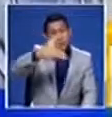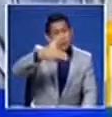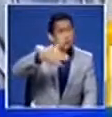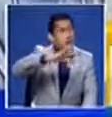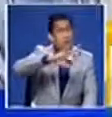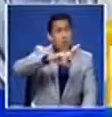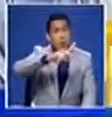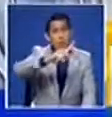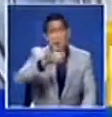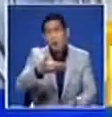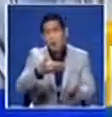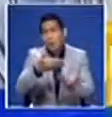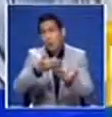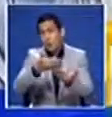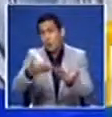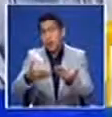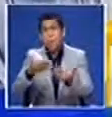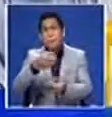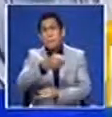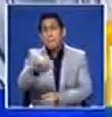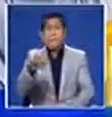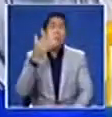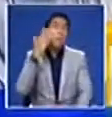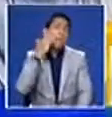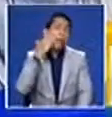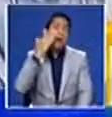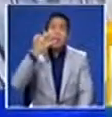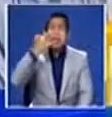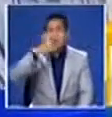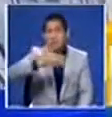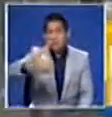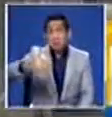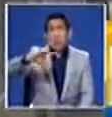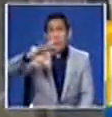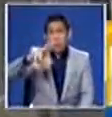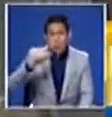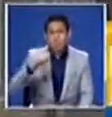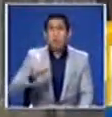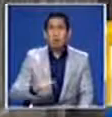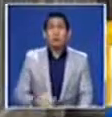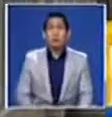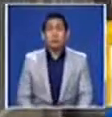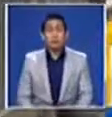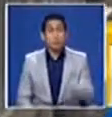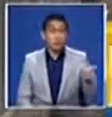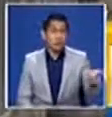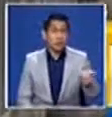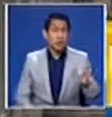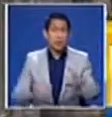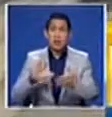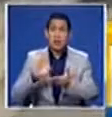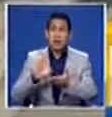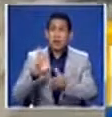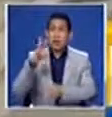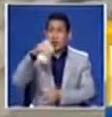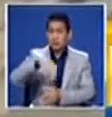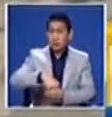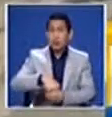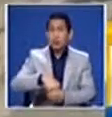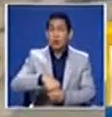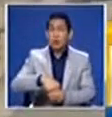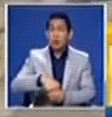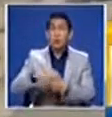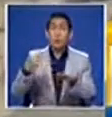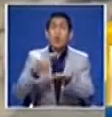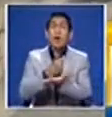las pertenencias a las madres y niños que habían asistido a la fiesta. Ocurrió en el bloque 6 de la cooperativa Unión de Bananeros